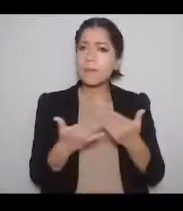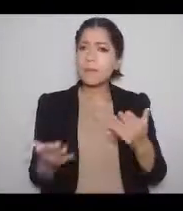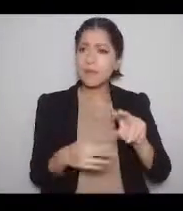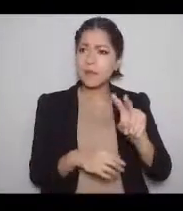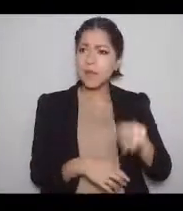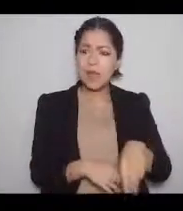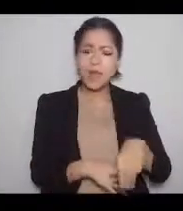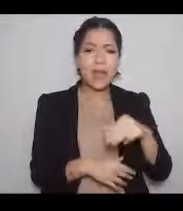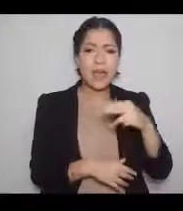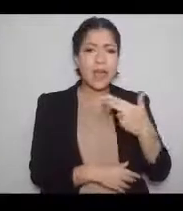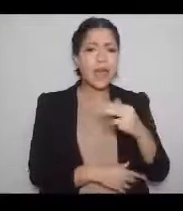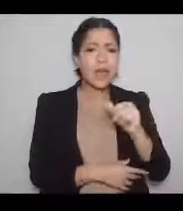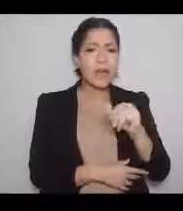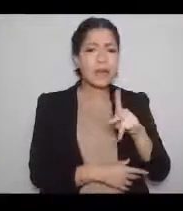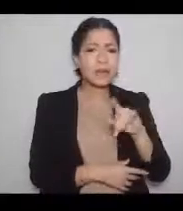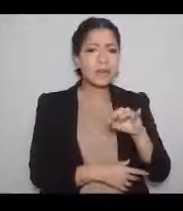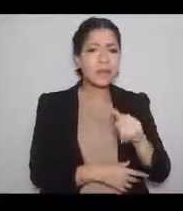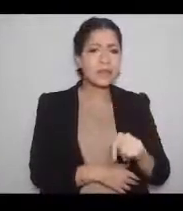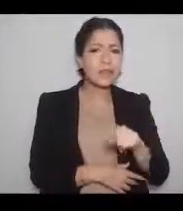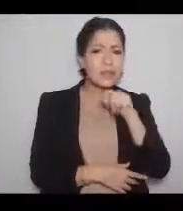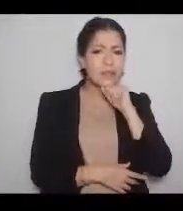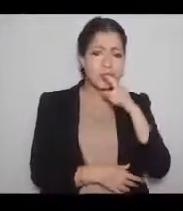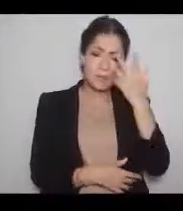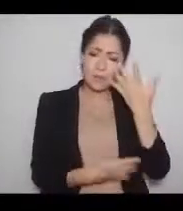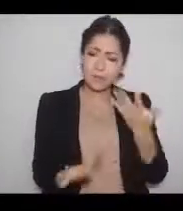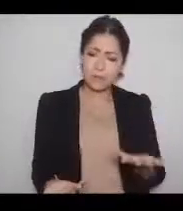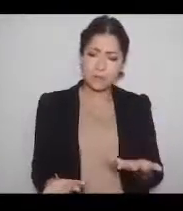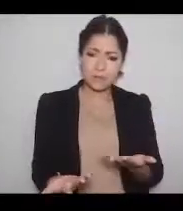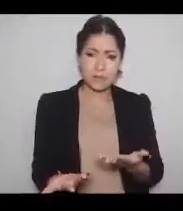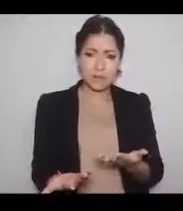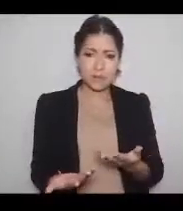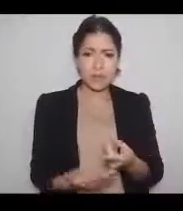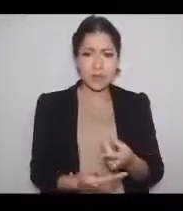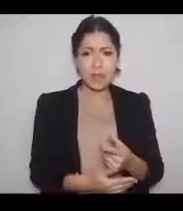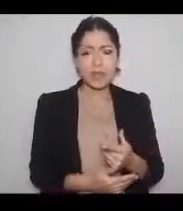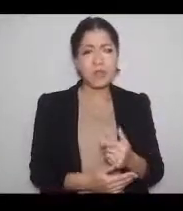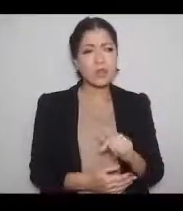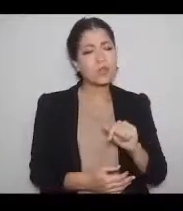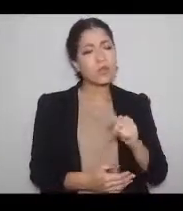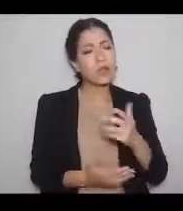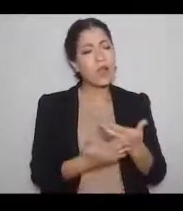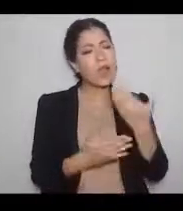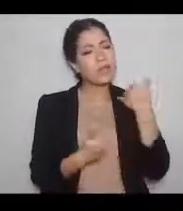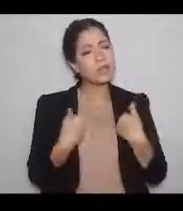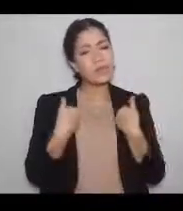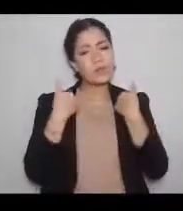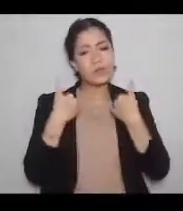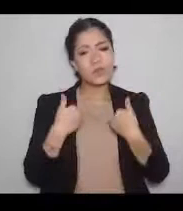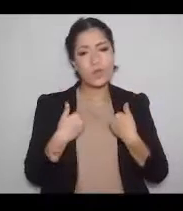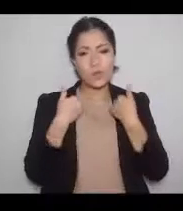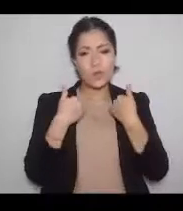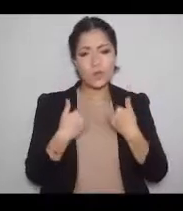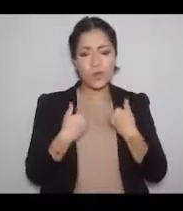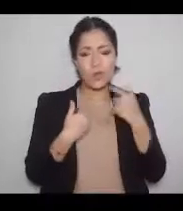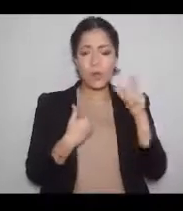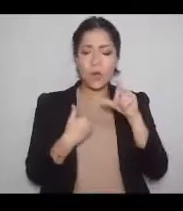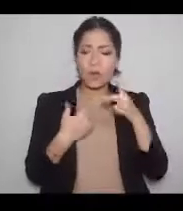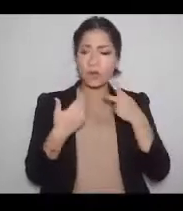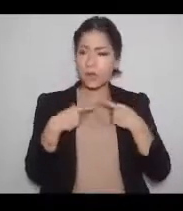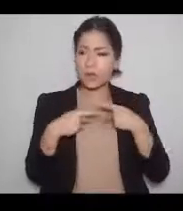uno. Hamlet es la preparación para Lear. De joven, el actor